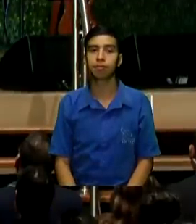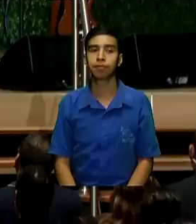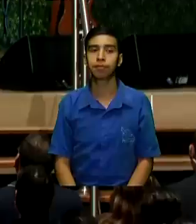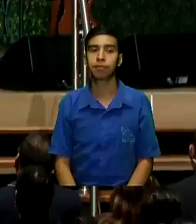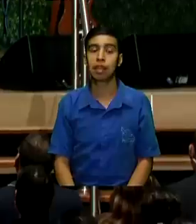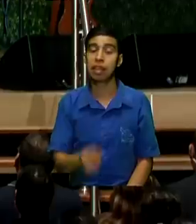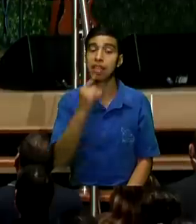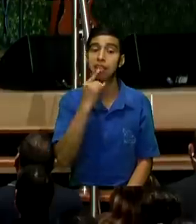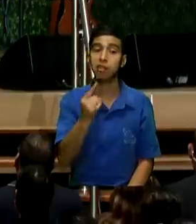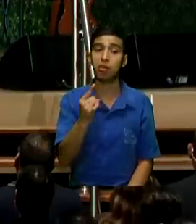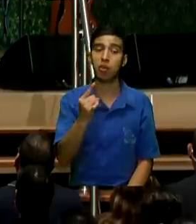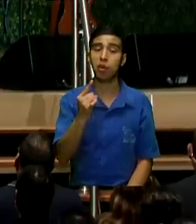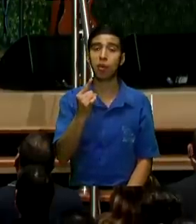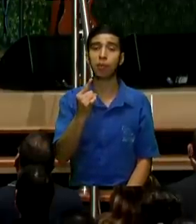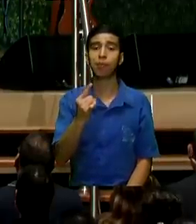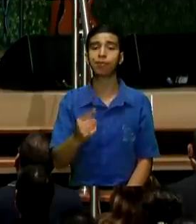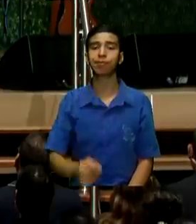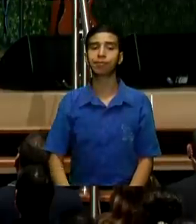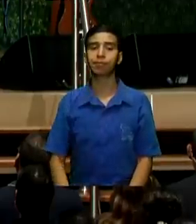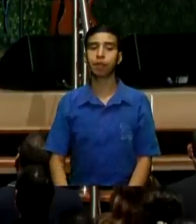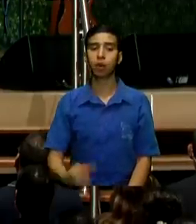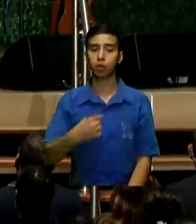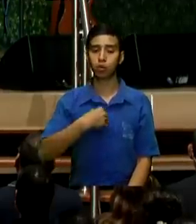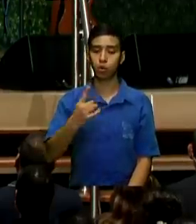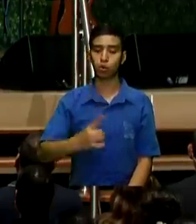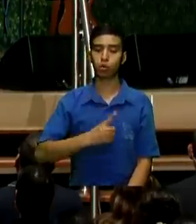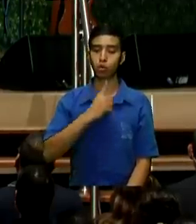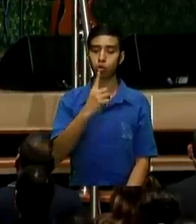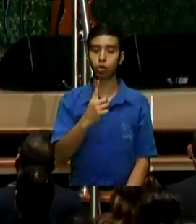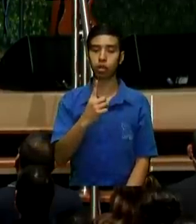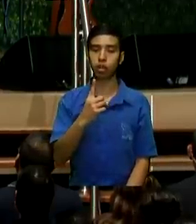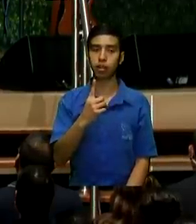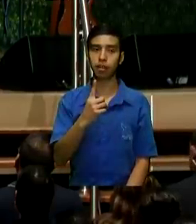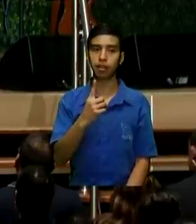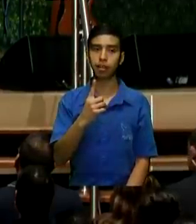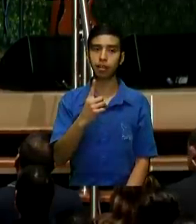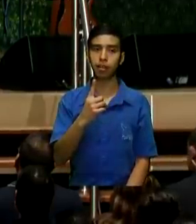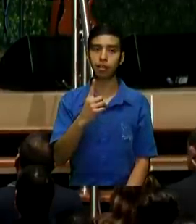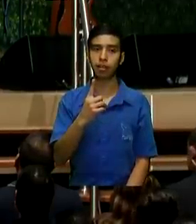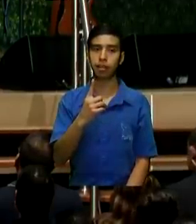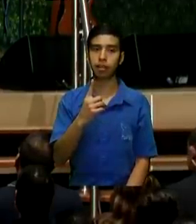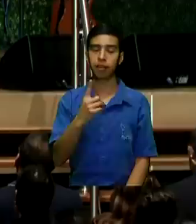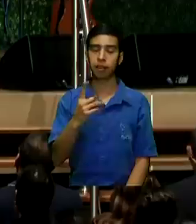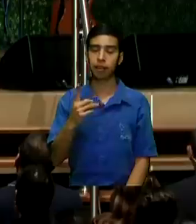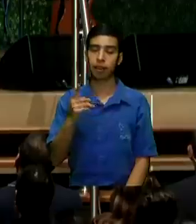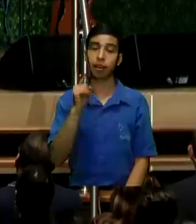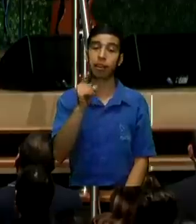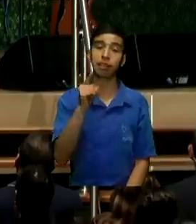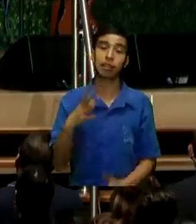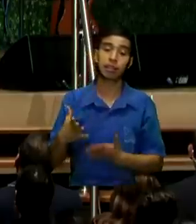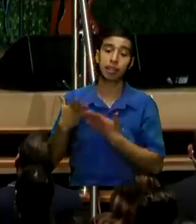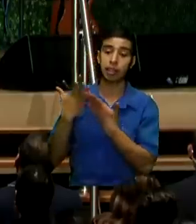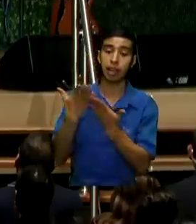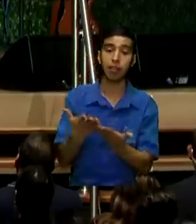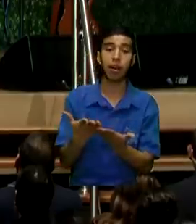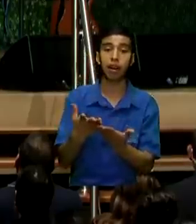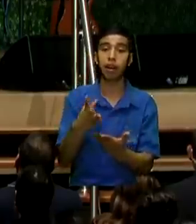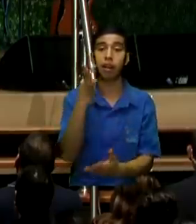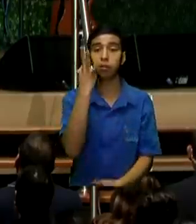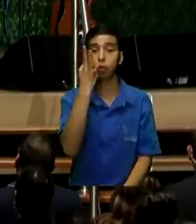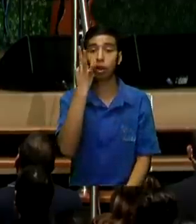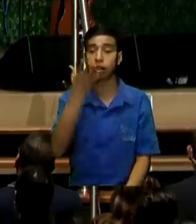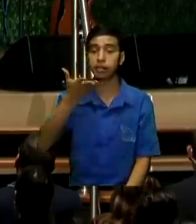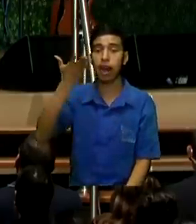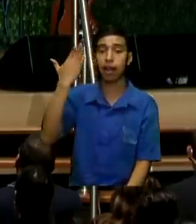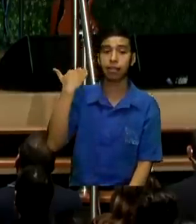Y le dijo, yo soy el que te traía a todas las mujeres antes y te puedo dar más. Y se empieza